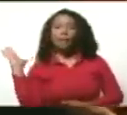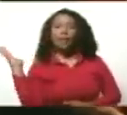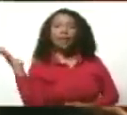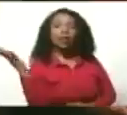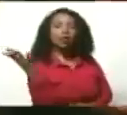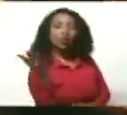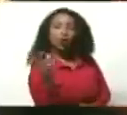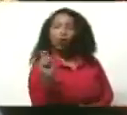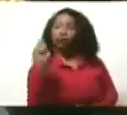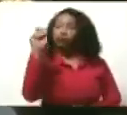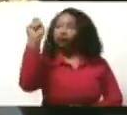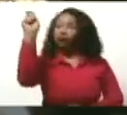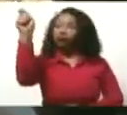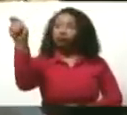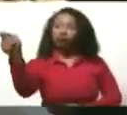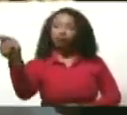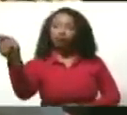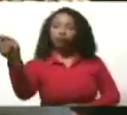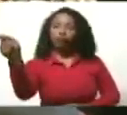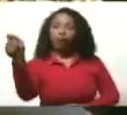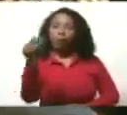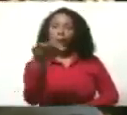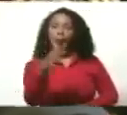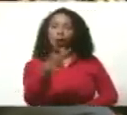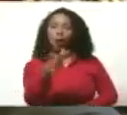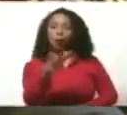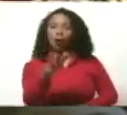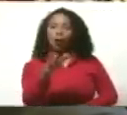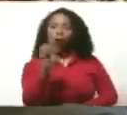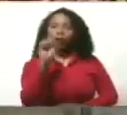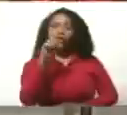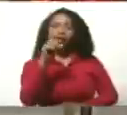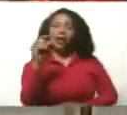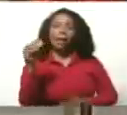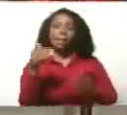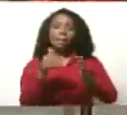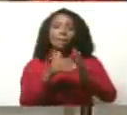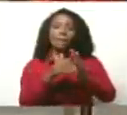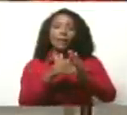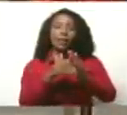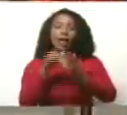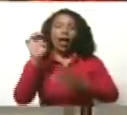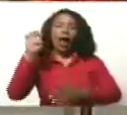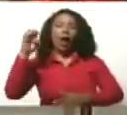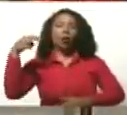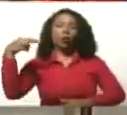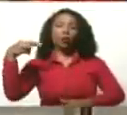Imagínense ustedes, una propina de aproximadamente 100.000 euros.